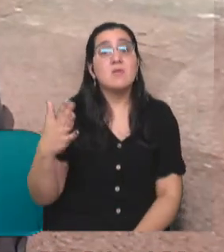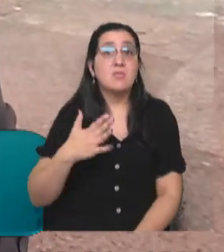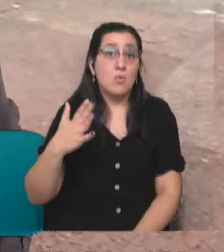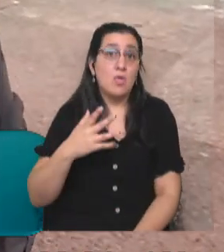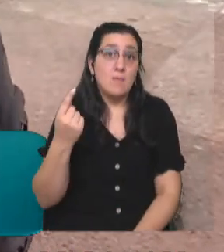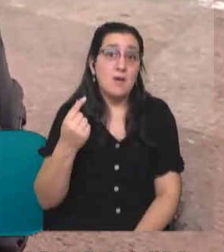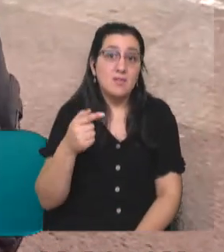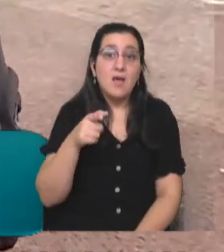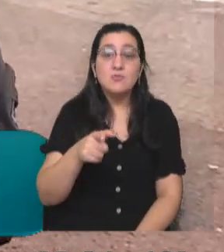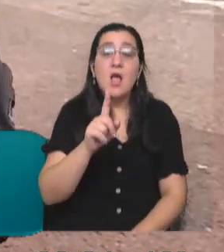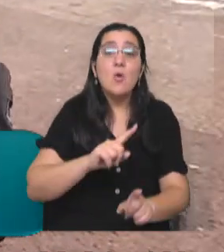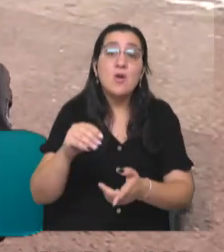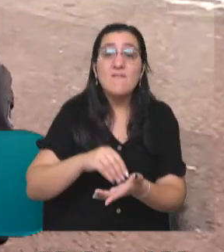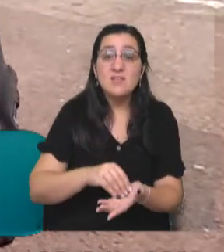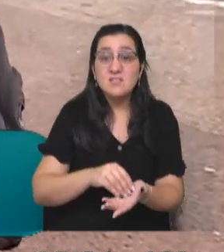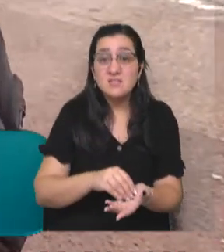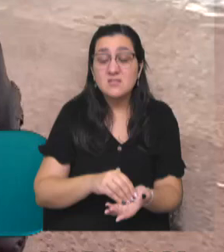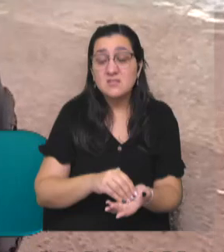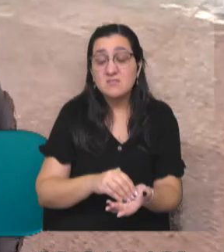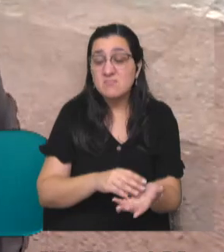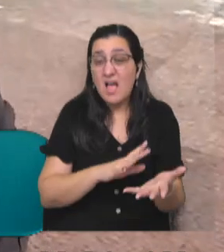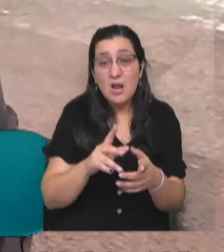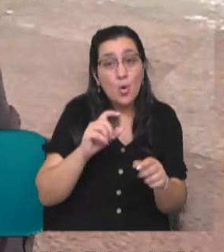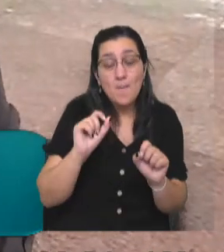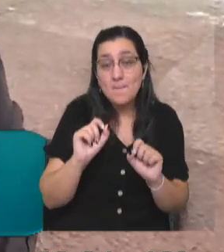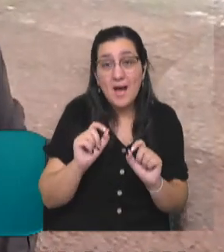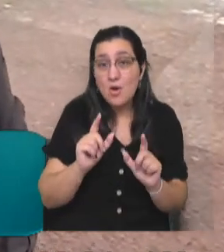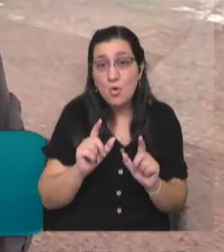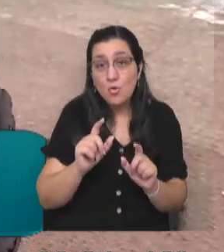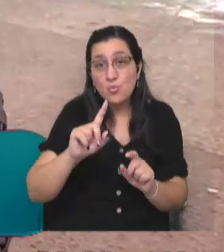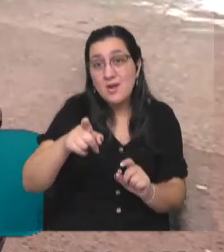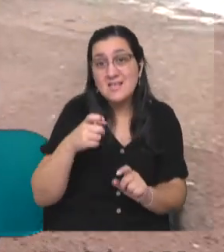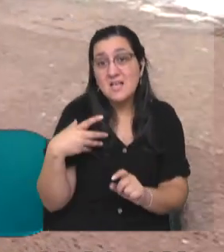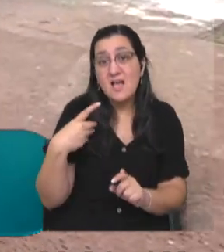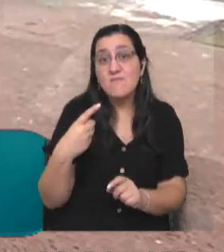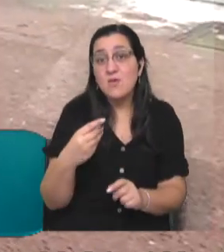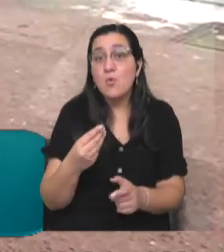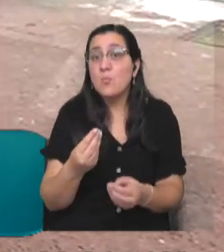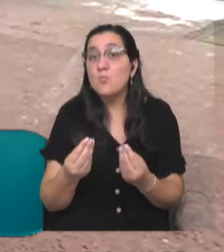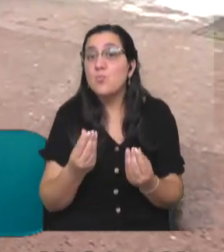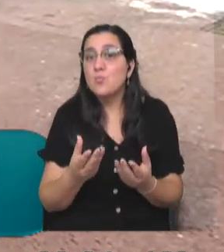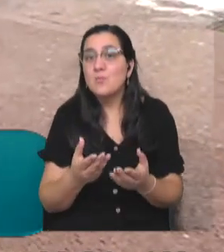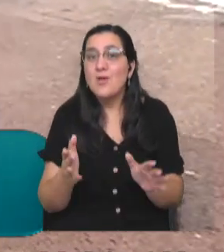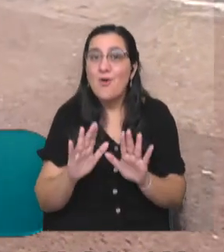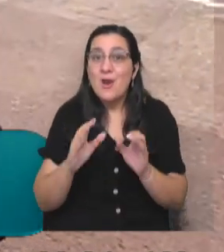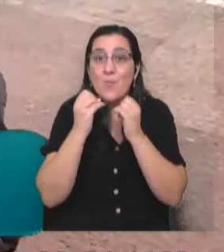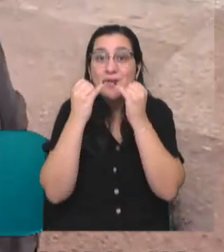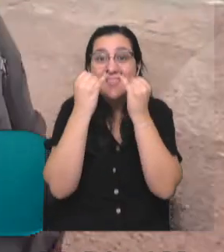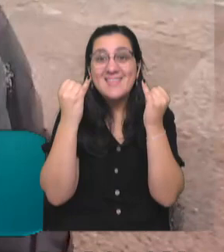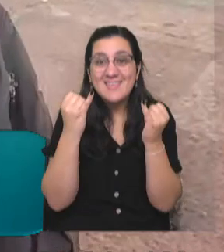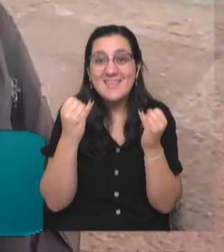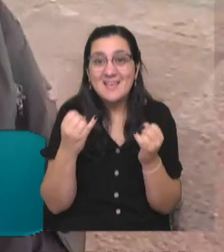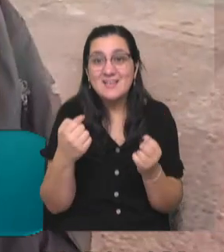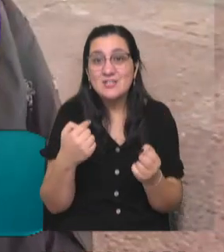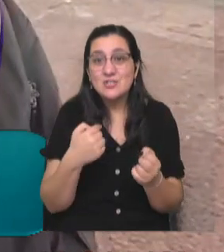dinero. ¿A vos te pasó algo así o está todo bien con los ex jefes, ex patrones? ¿Cómo la llevas? Hola, buen día. Hola.